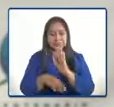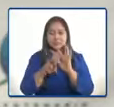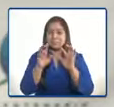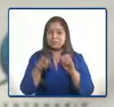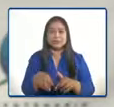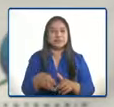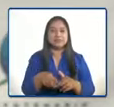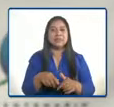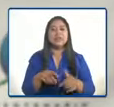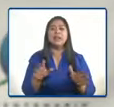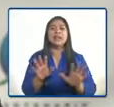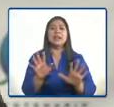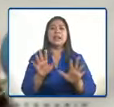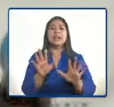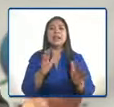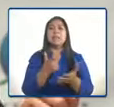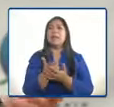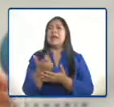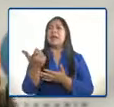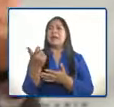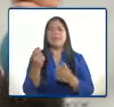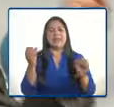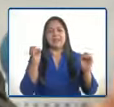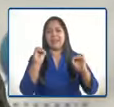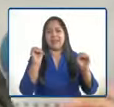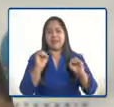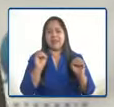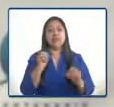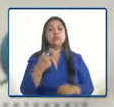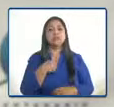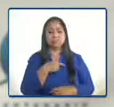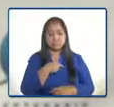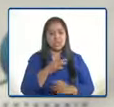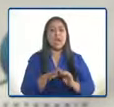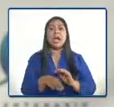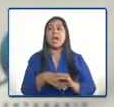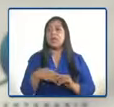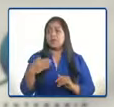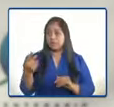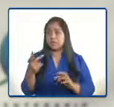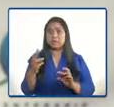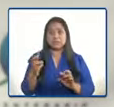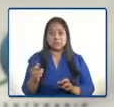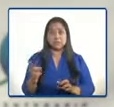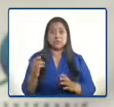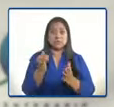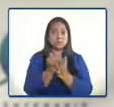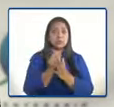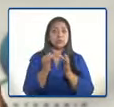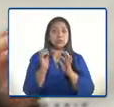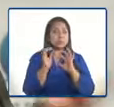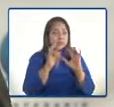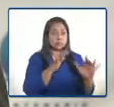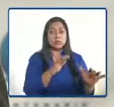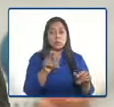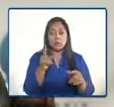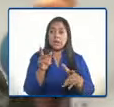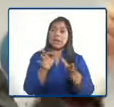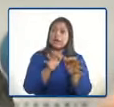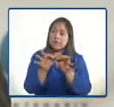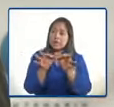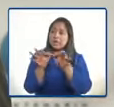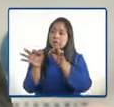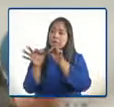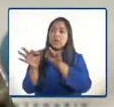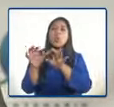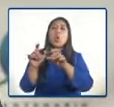No hay necesidad de hacer un pago a alguien. Estamos afuera con personal del Instituto Guatemalteco de Migración explicándoles cómo se